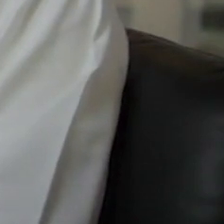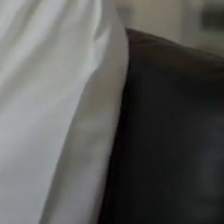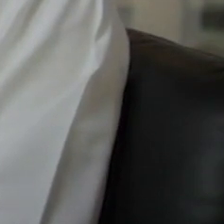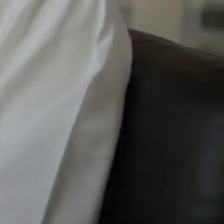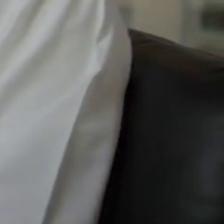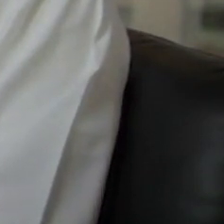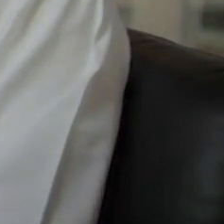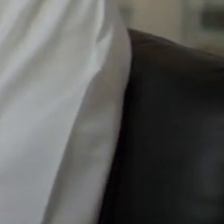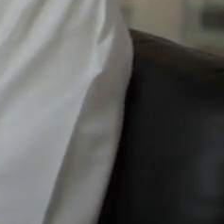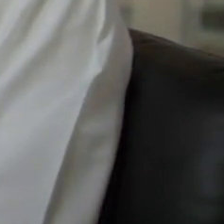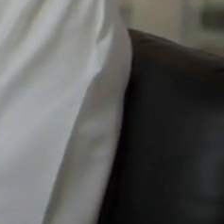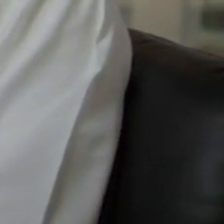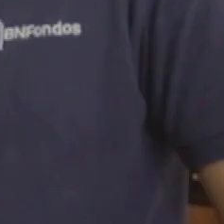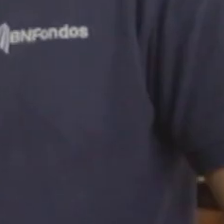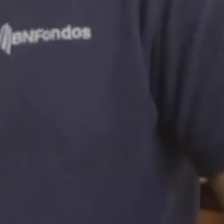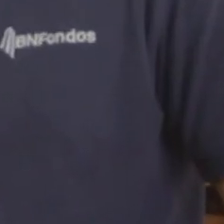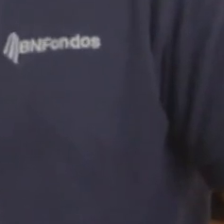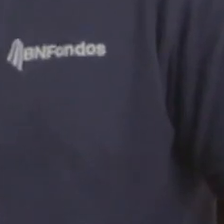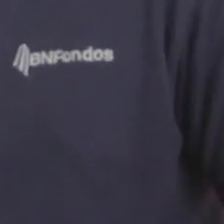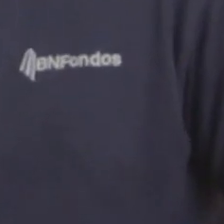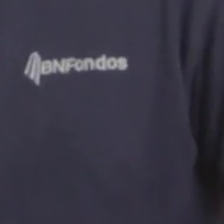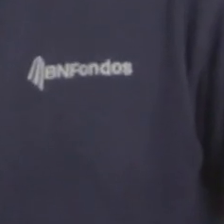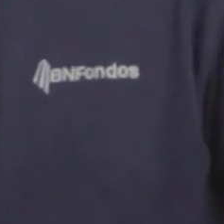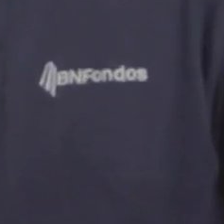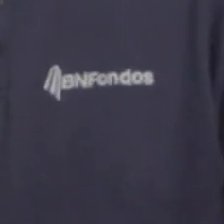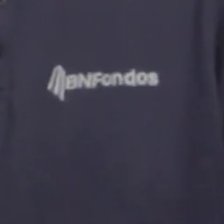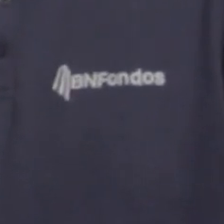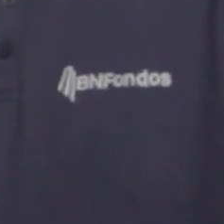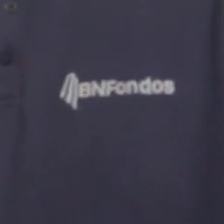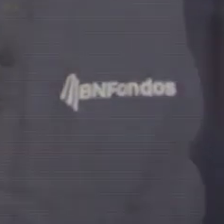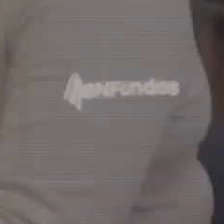despido sin responsabilidad patronal.